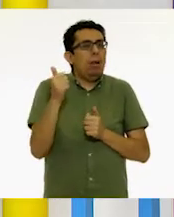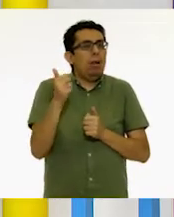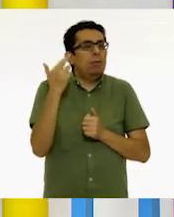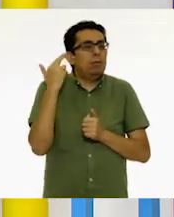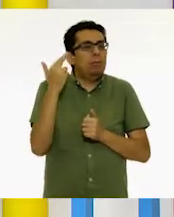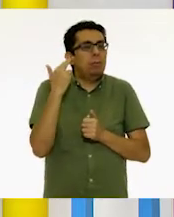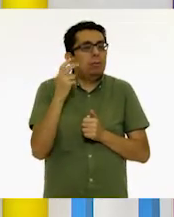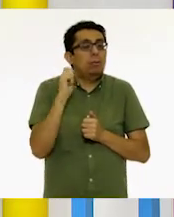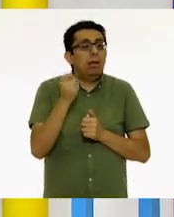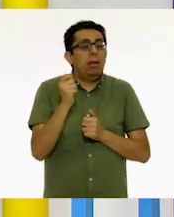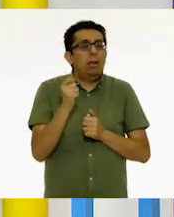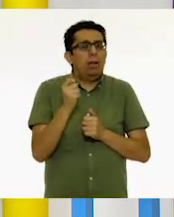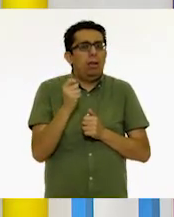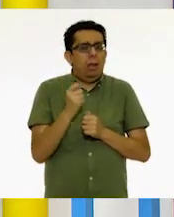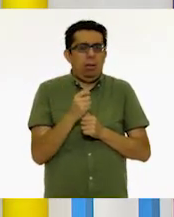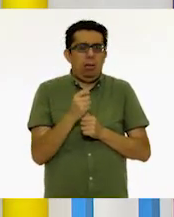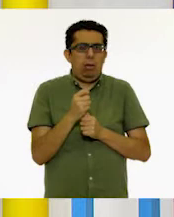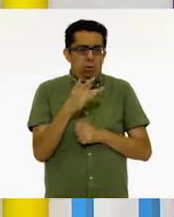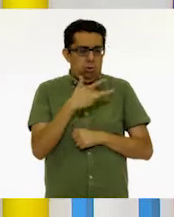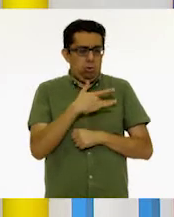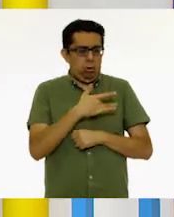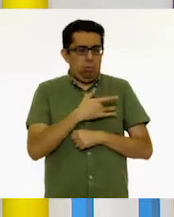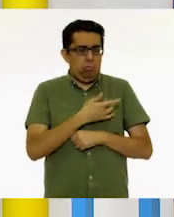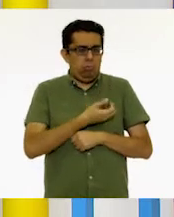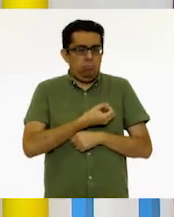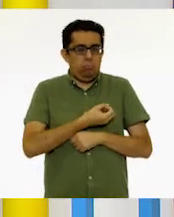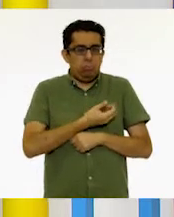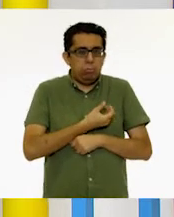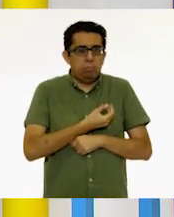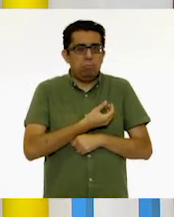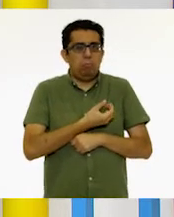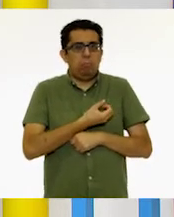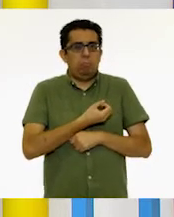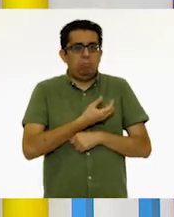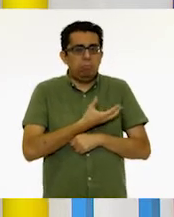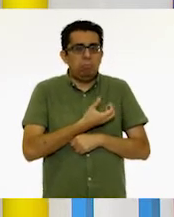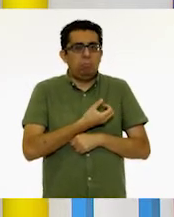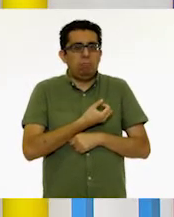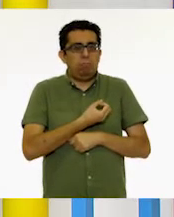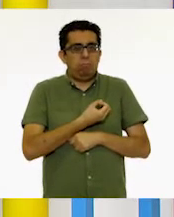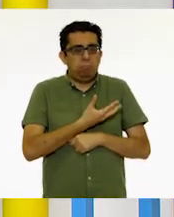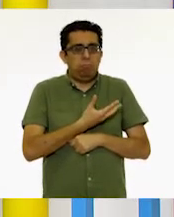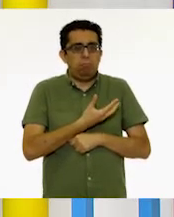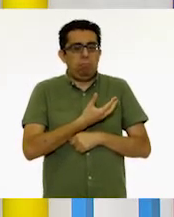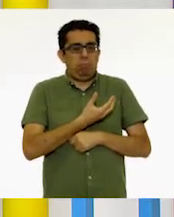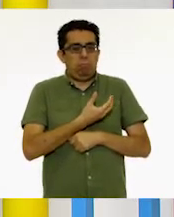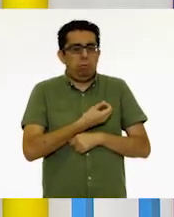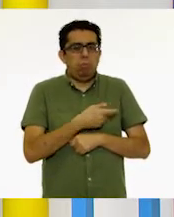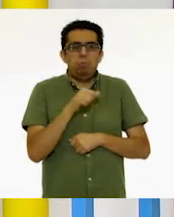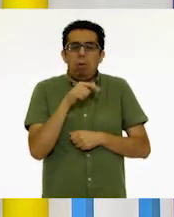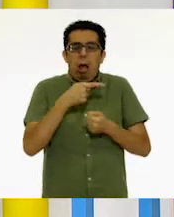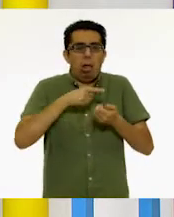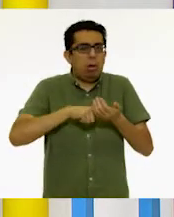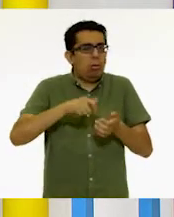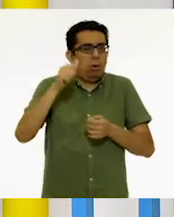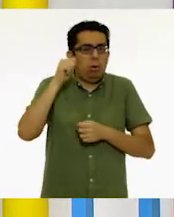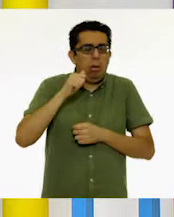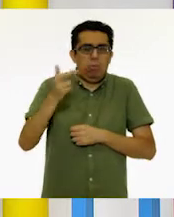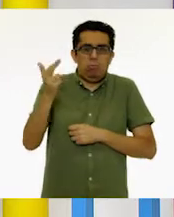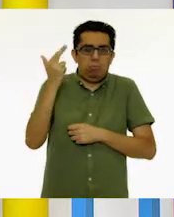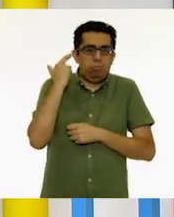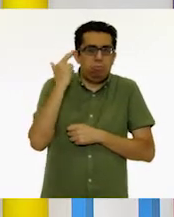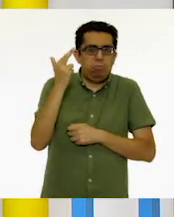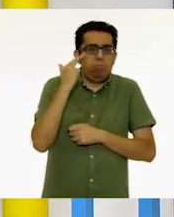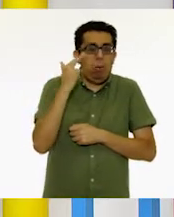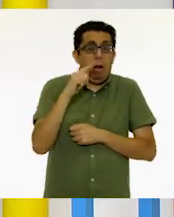el latido del corazón. Sí, exactamente. Y siempre está sonando, ¿eh? Siempre está sonando y uno no